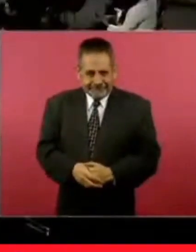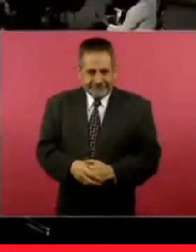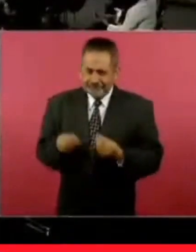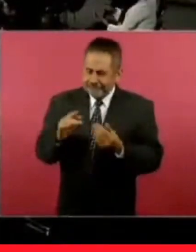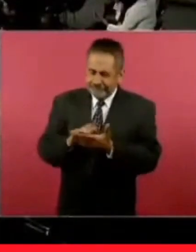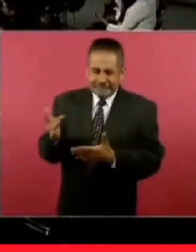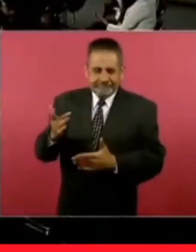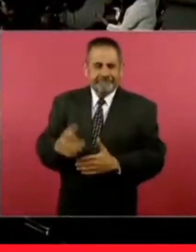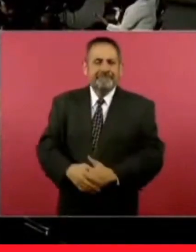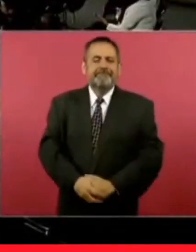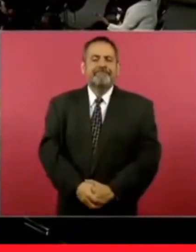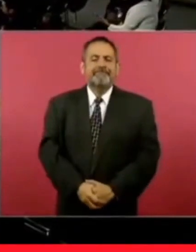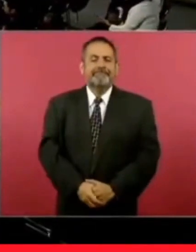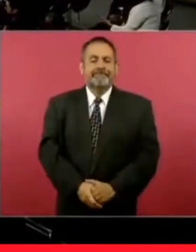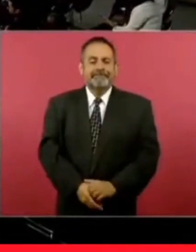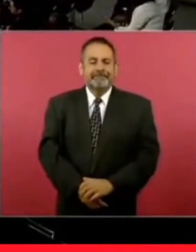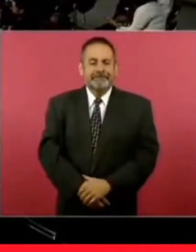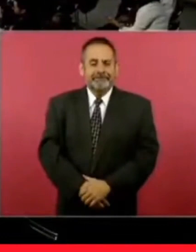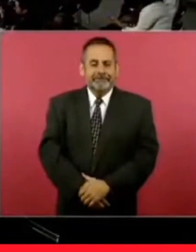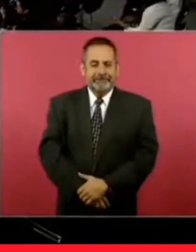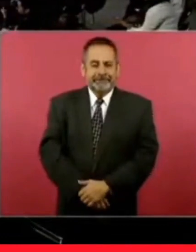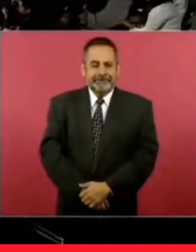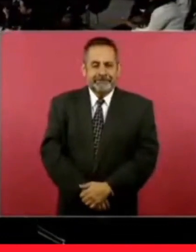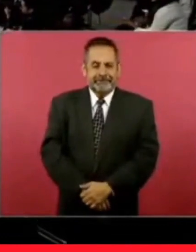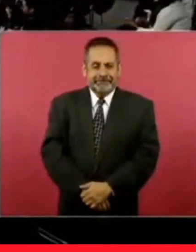Muchas gracias.